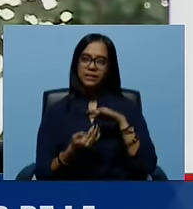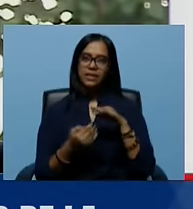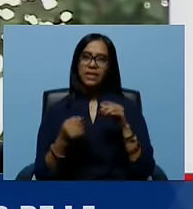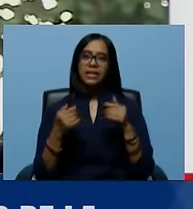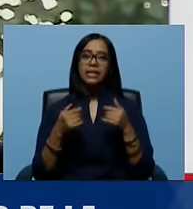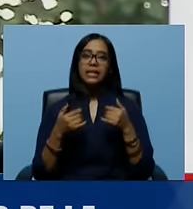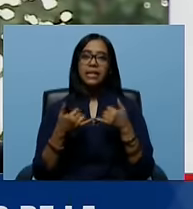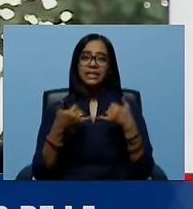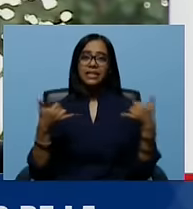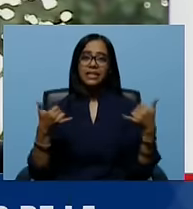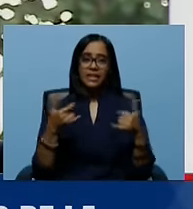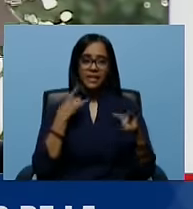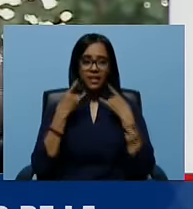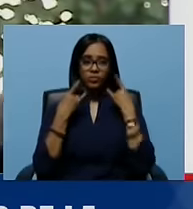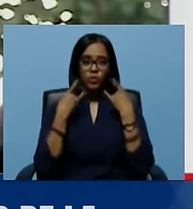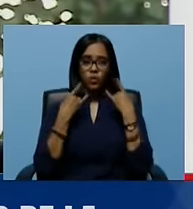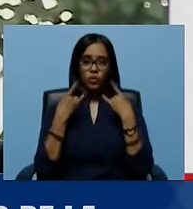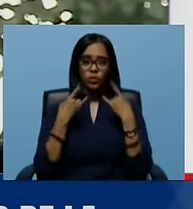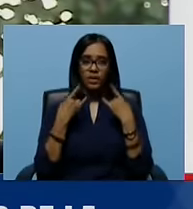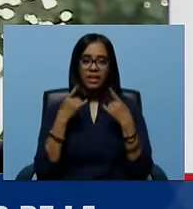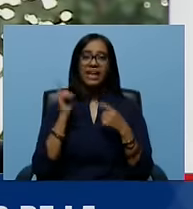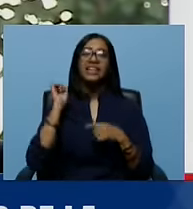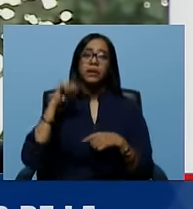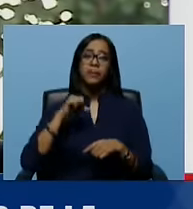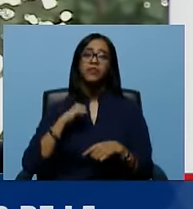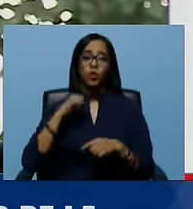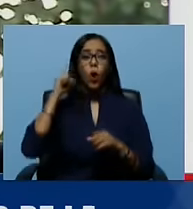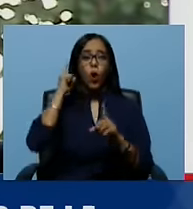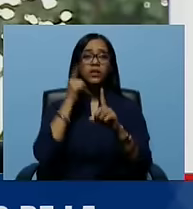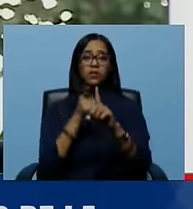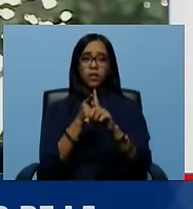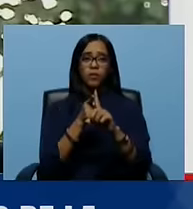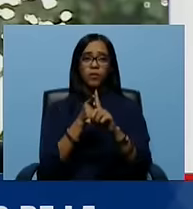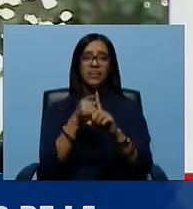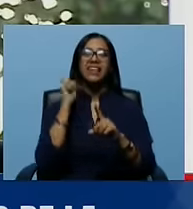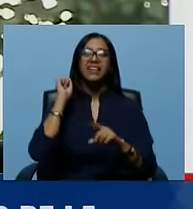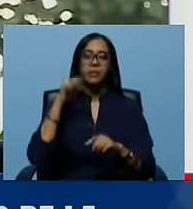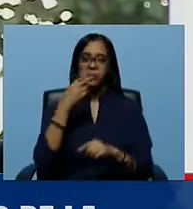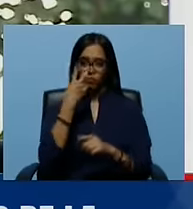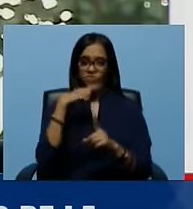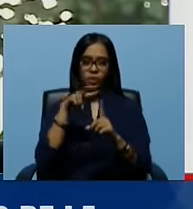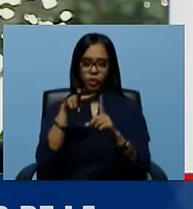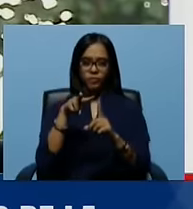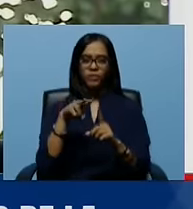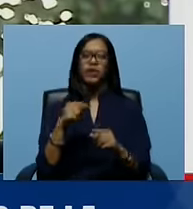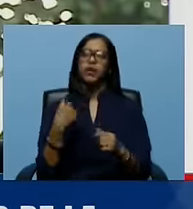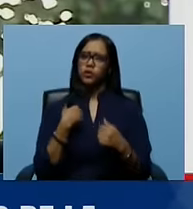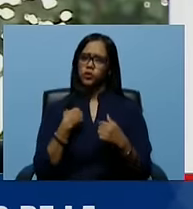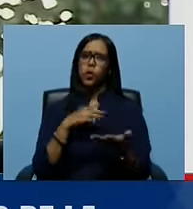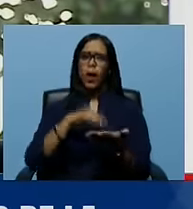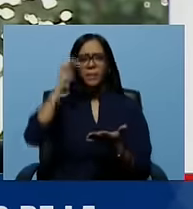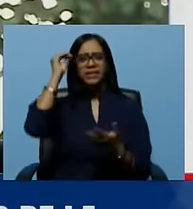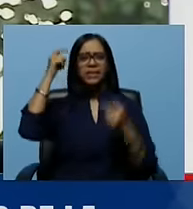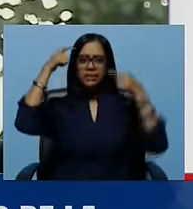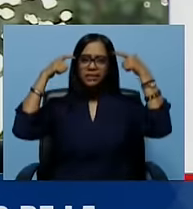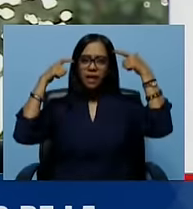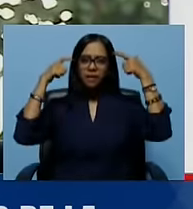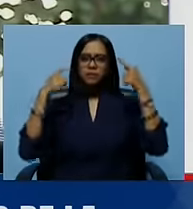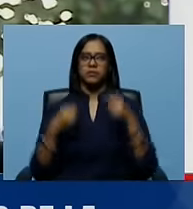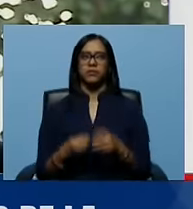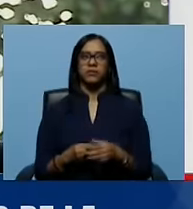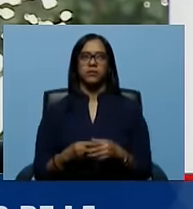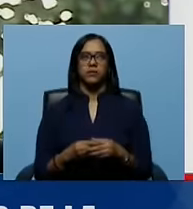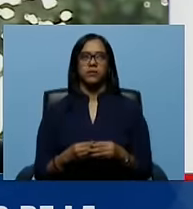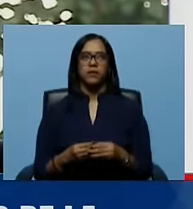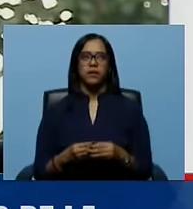acción, que a su vez son objetivos y a su vez es visión. Eso yo lo aprendí fue de Chávez,